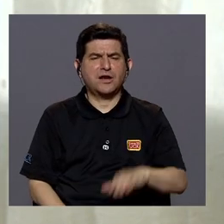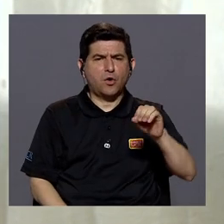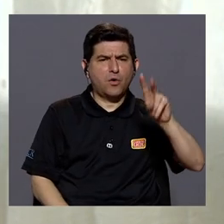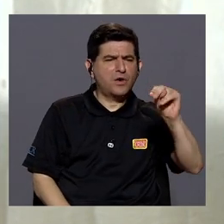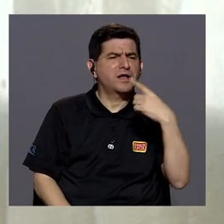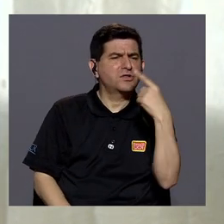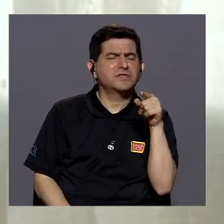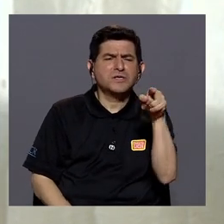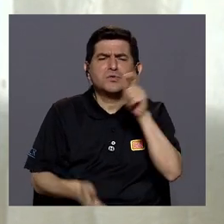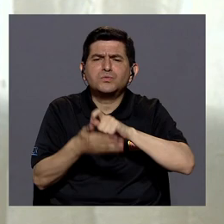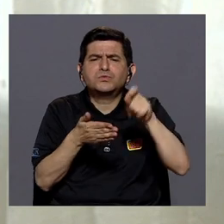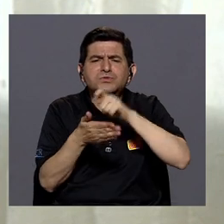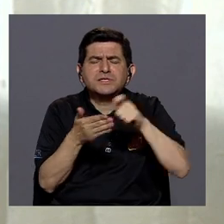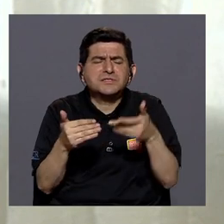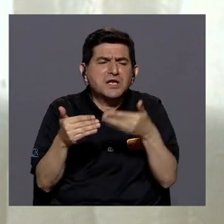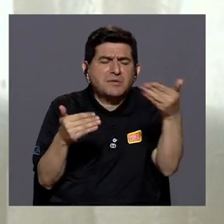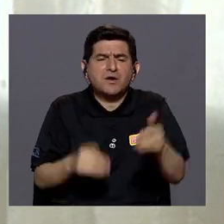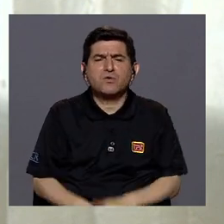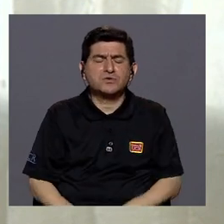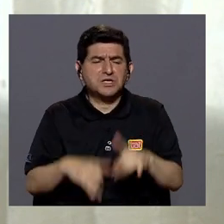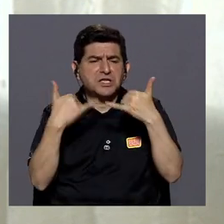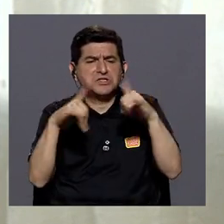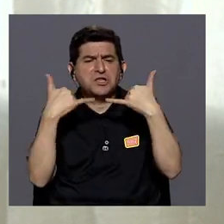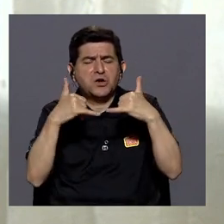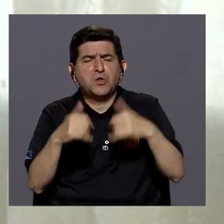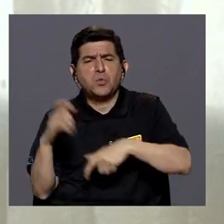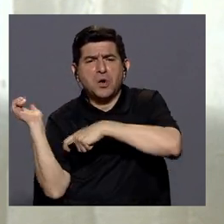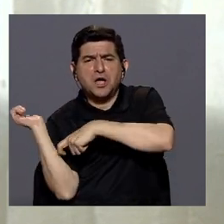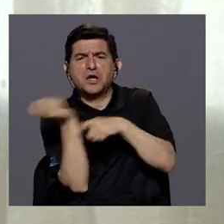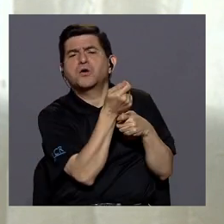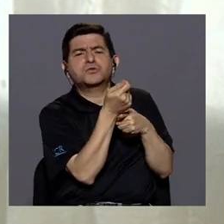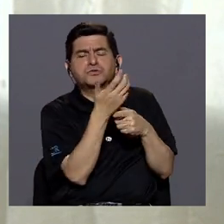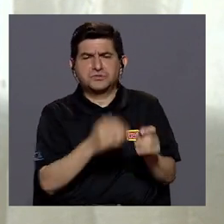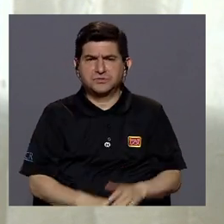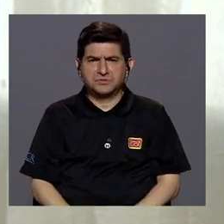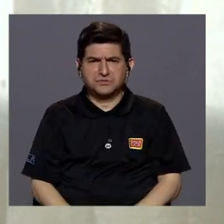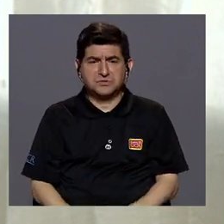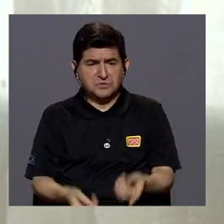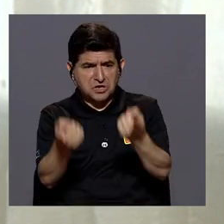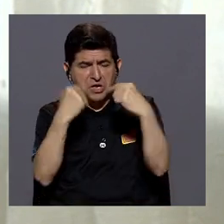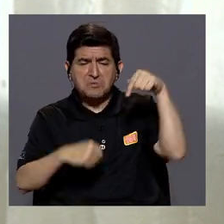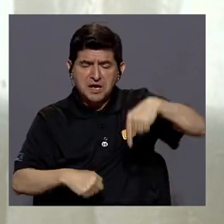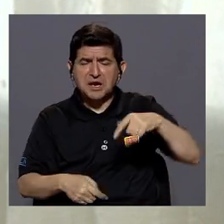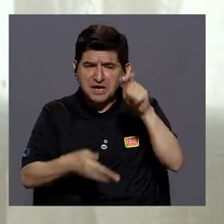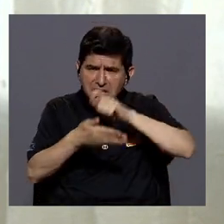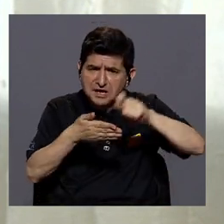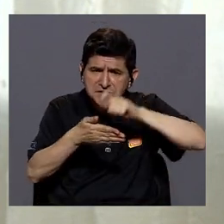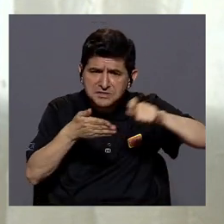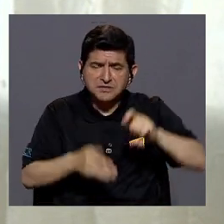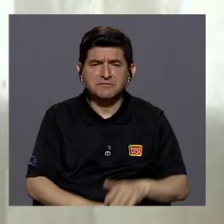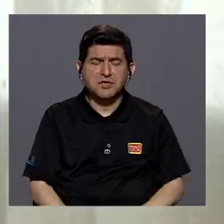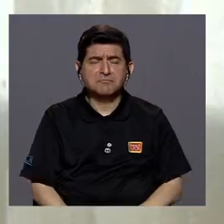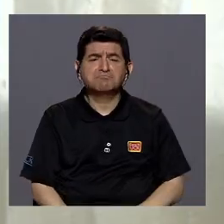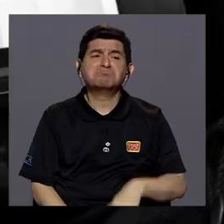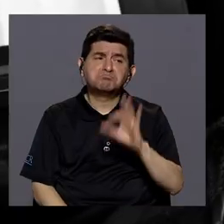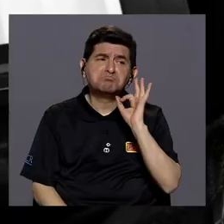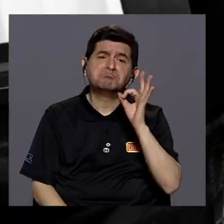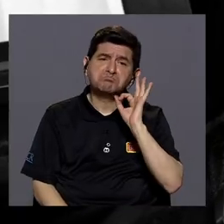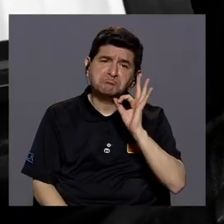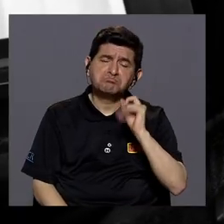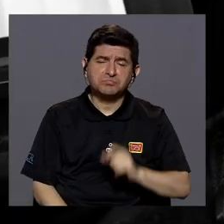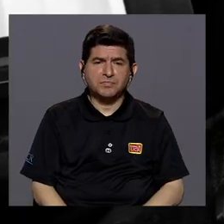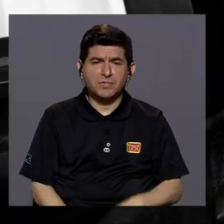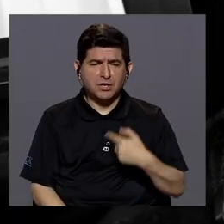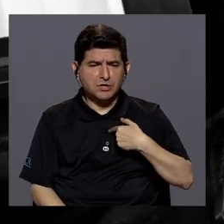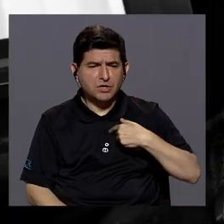me escribe unas cositas de los partidos de béisbol? Y aquí viene el artículo, hace. Y yo, está bien. Yo llegaba